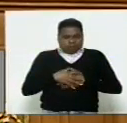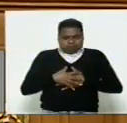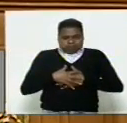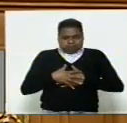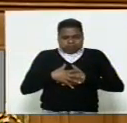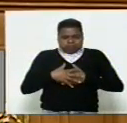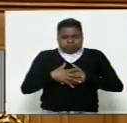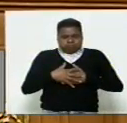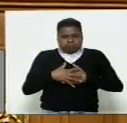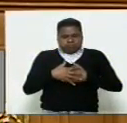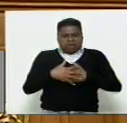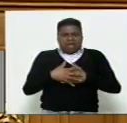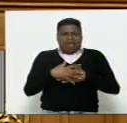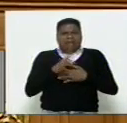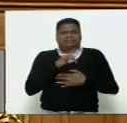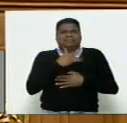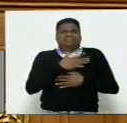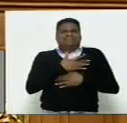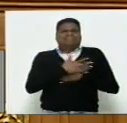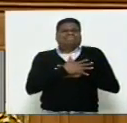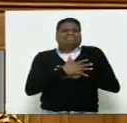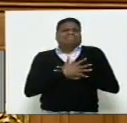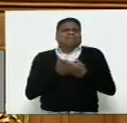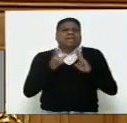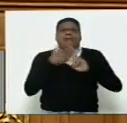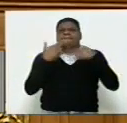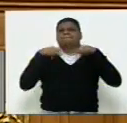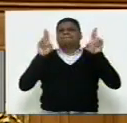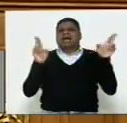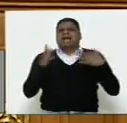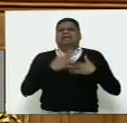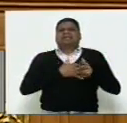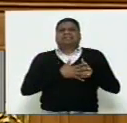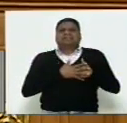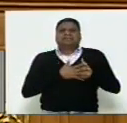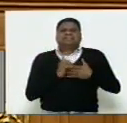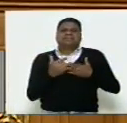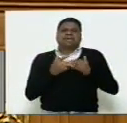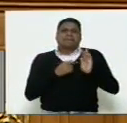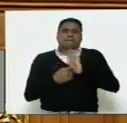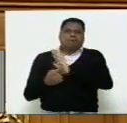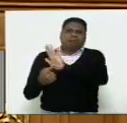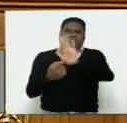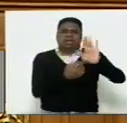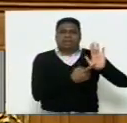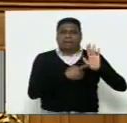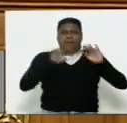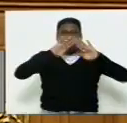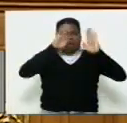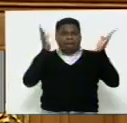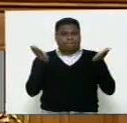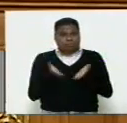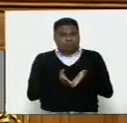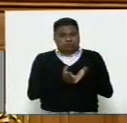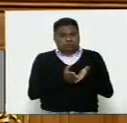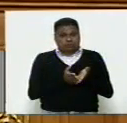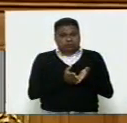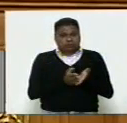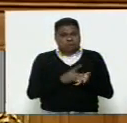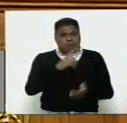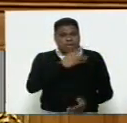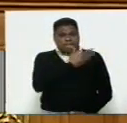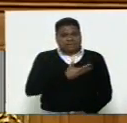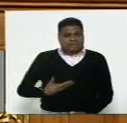paz, sentimos paz, y él va a nacer con paz, y le demostraremos al mundo que el presidente Nicolás Maduro no